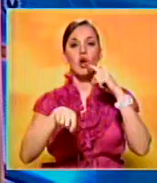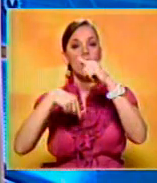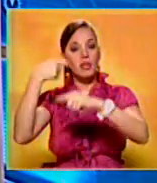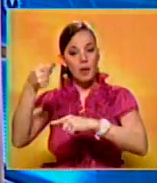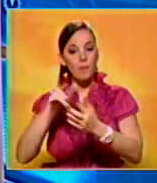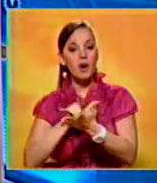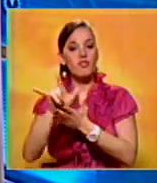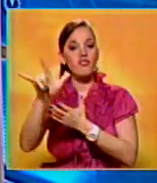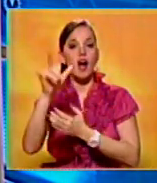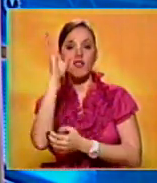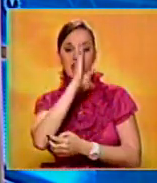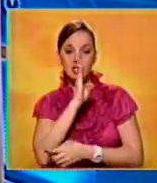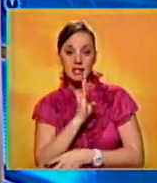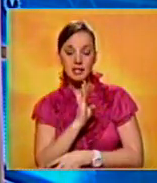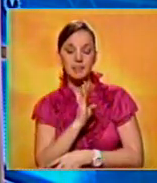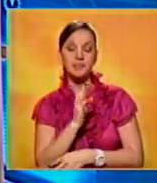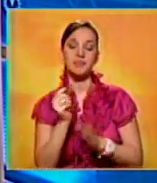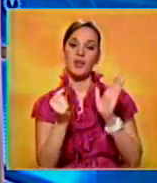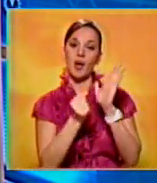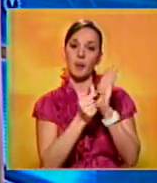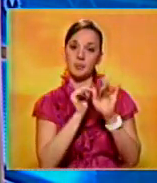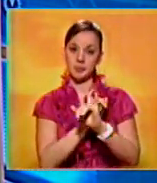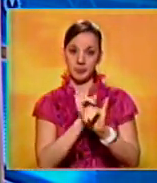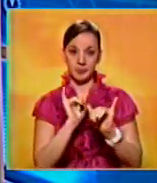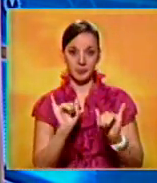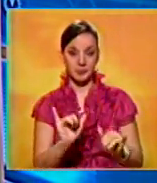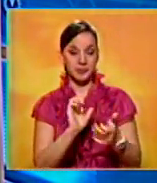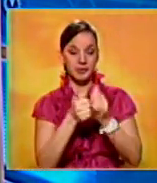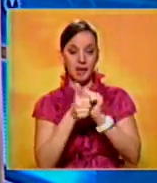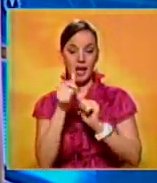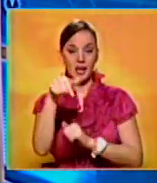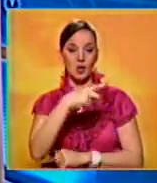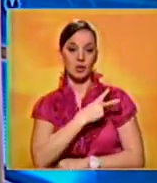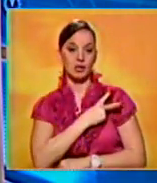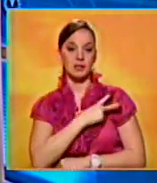Bien, y de esta manera ponemos punto final a la información deportiva en Noticiero Venevisión.